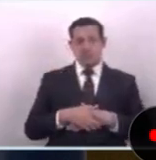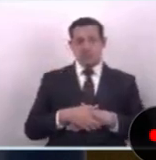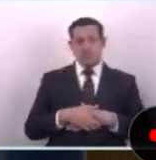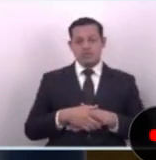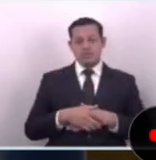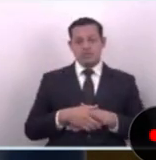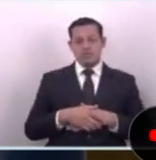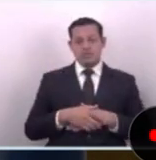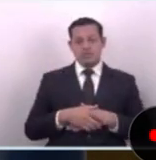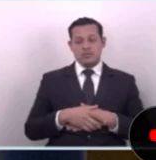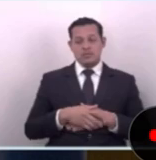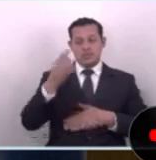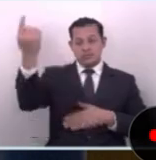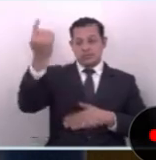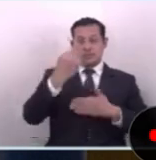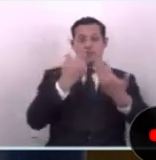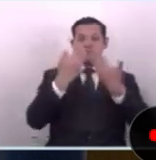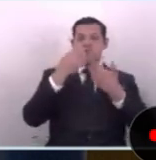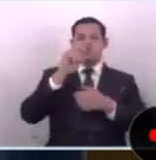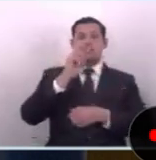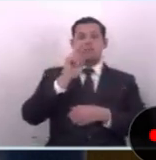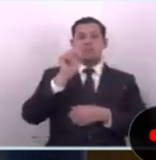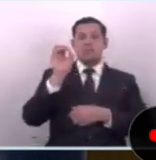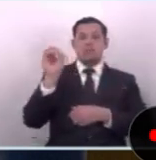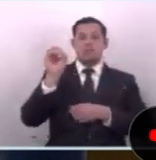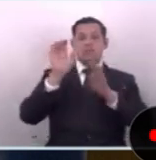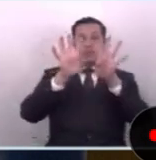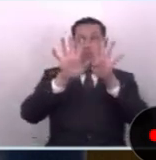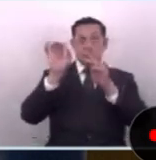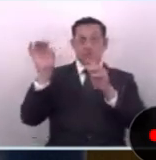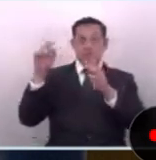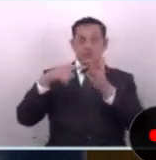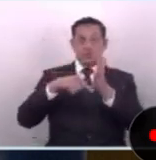corrieron para venir a decir no 900